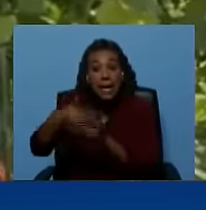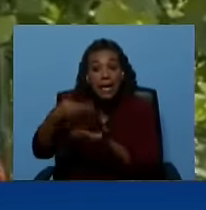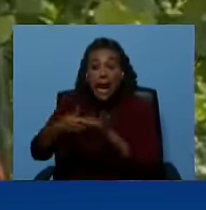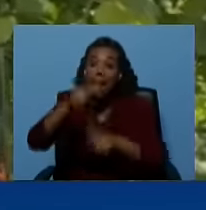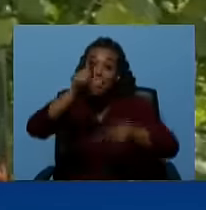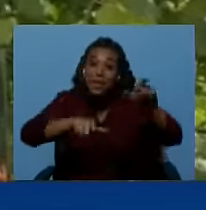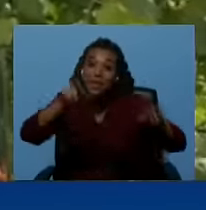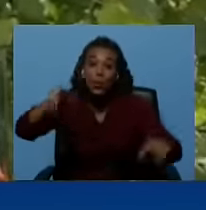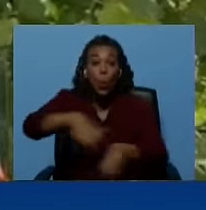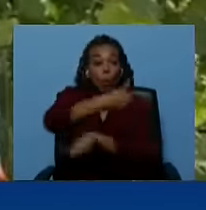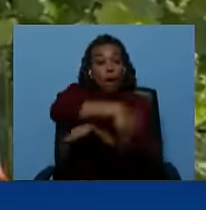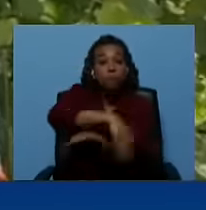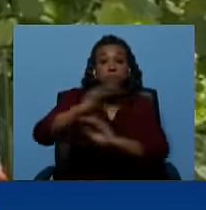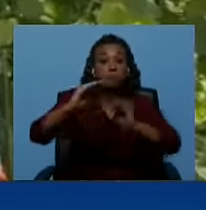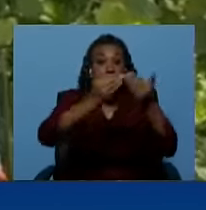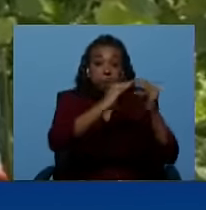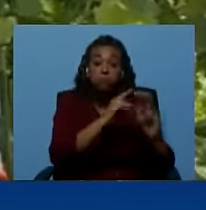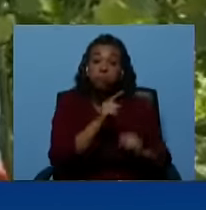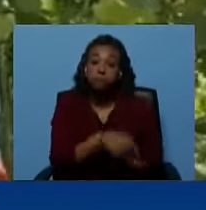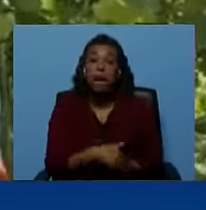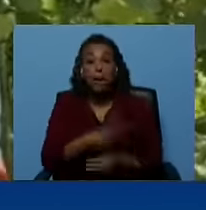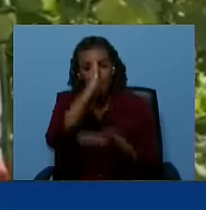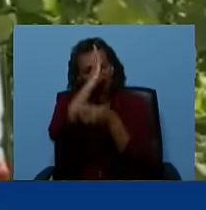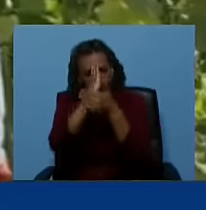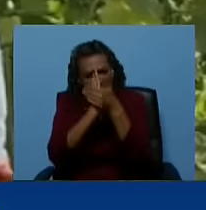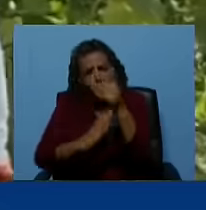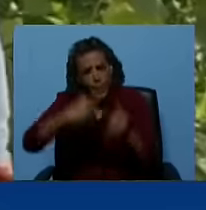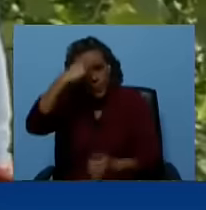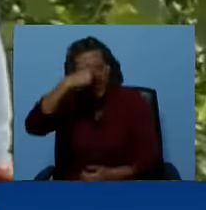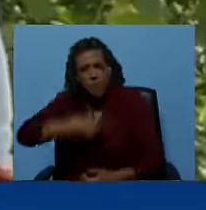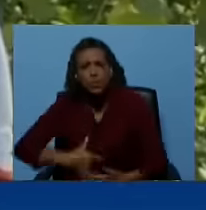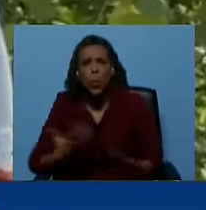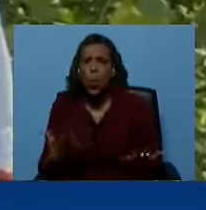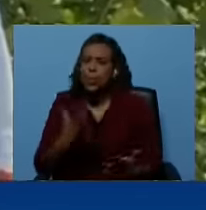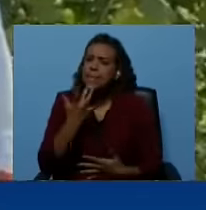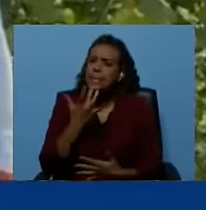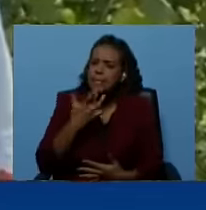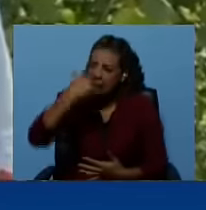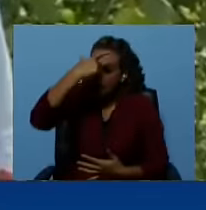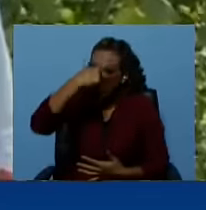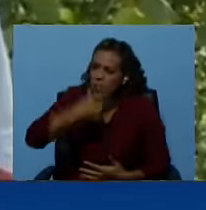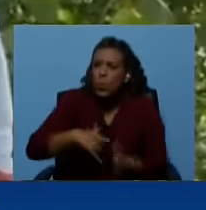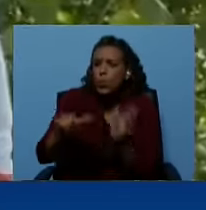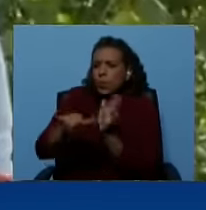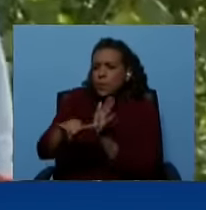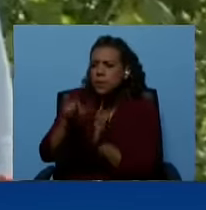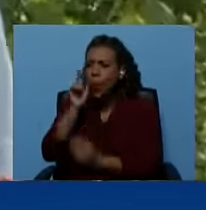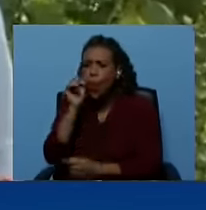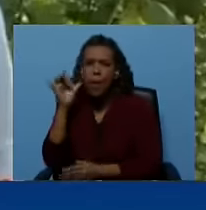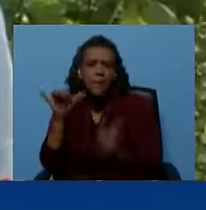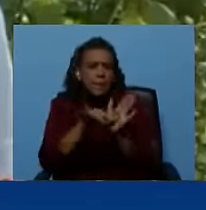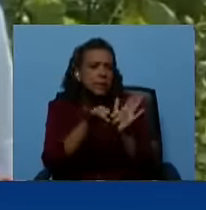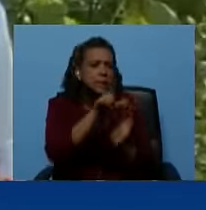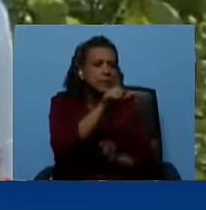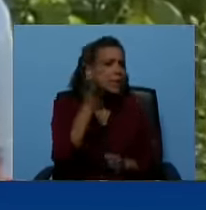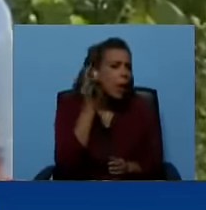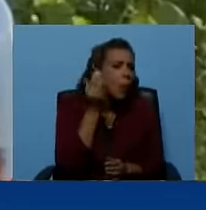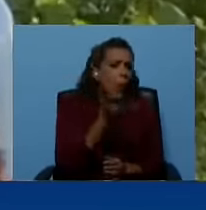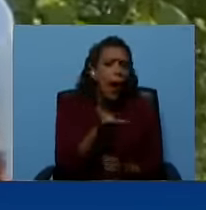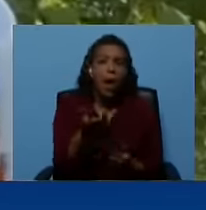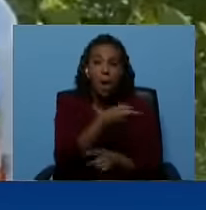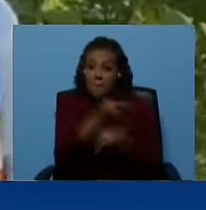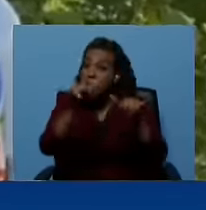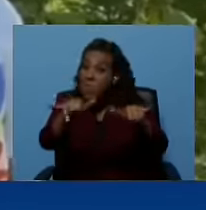gente de la calle es la gente de a pie que yo llamo es la gente sencilla el vecino la vecina El poder del país tienen que ser